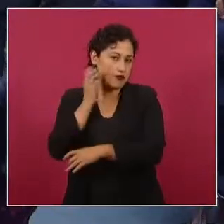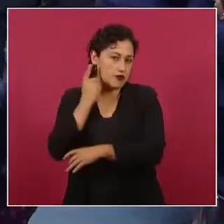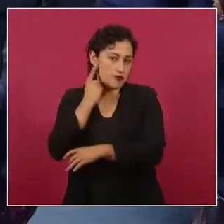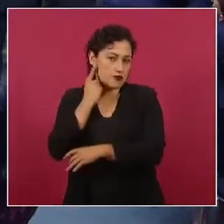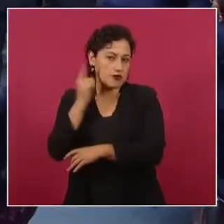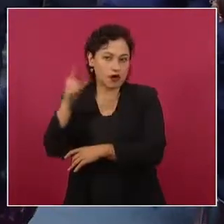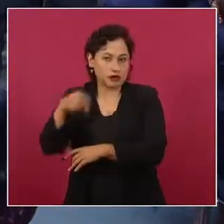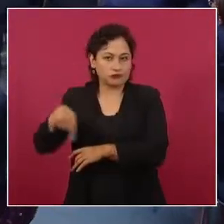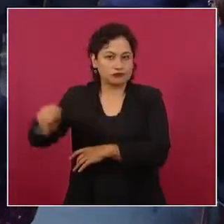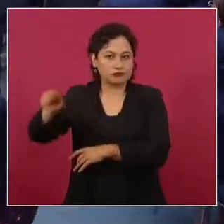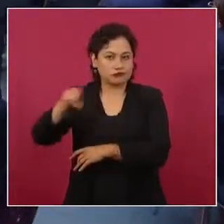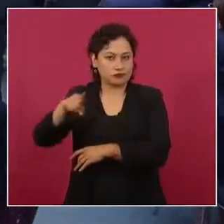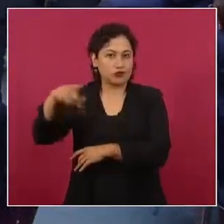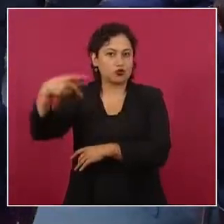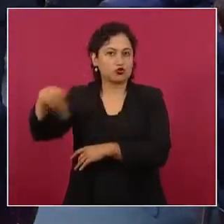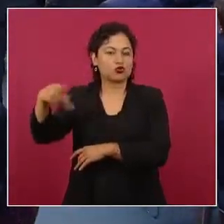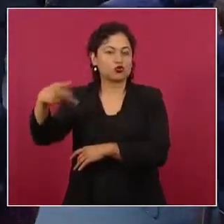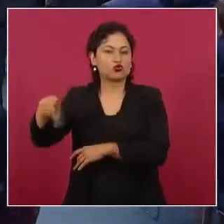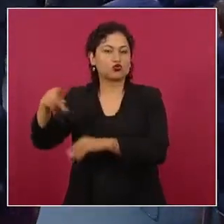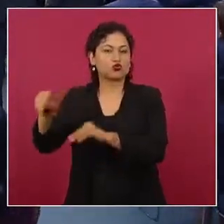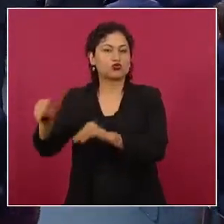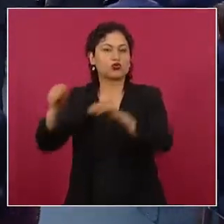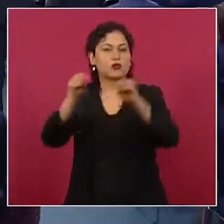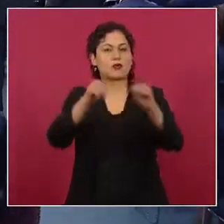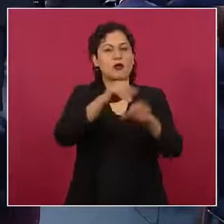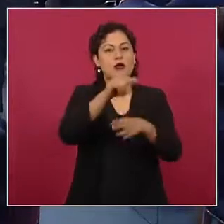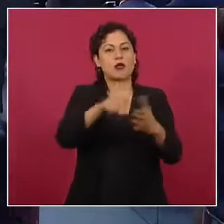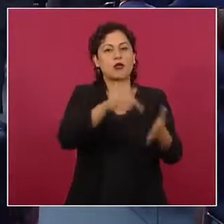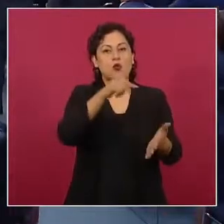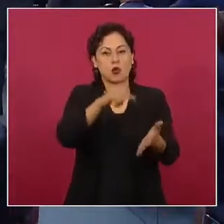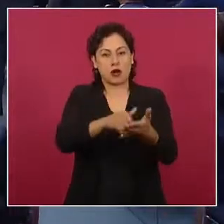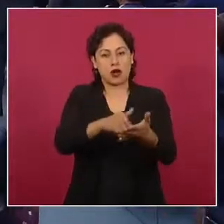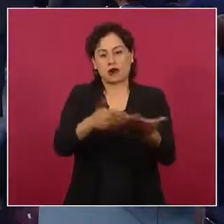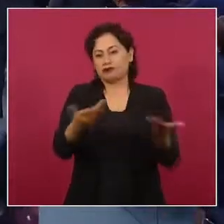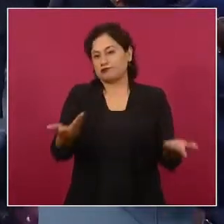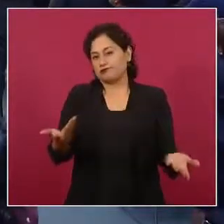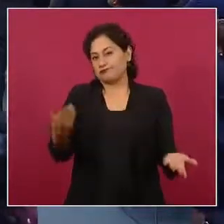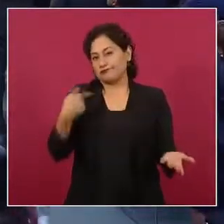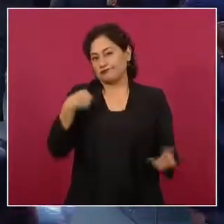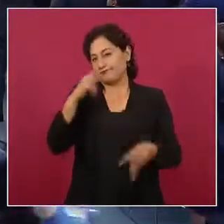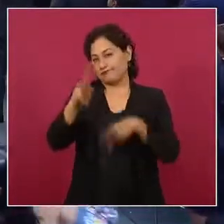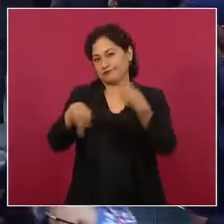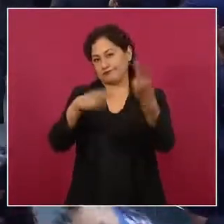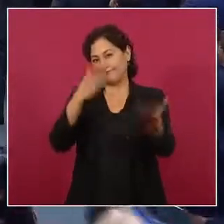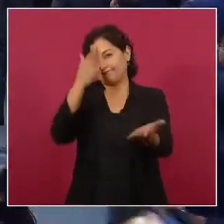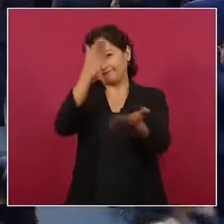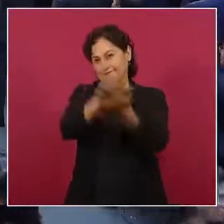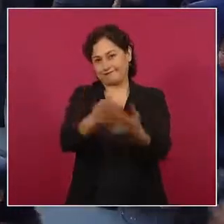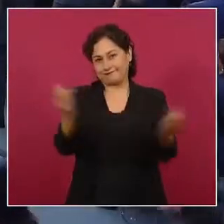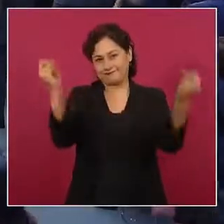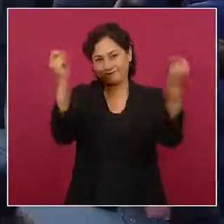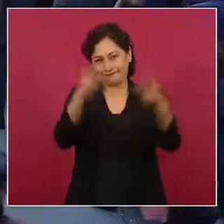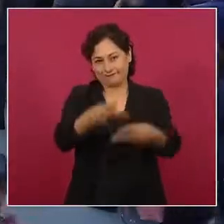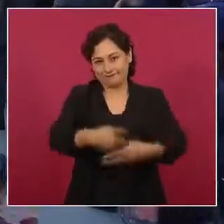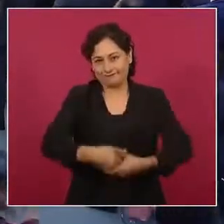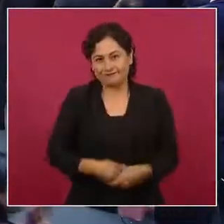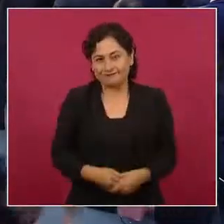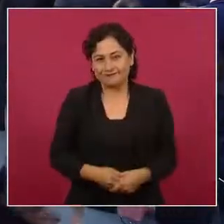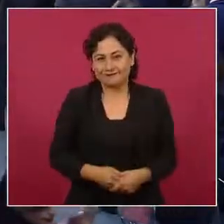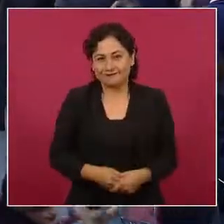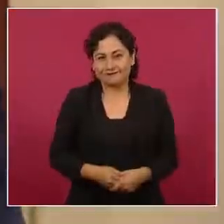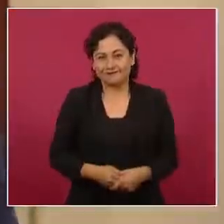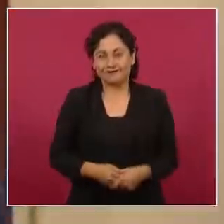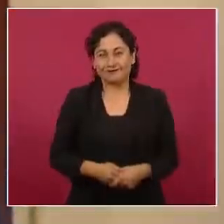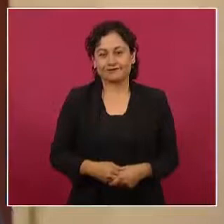estar en sus distritos como siempre, pues allá nos vamos a encontrar, nos vamos a